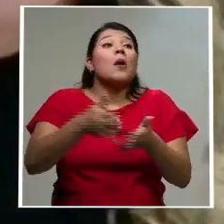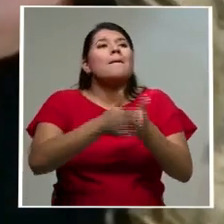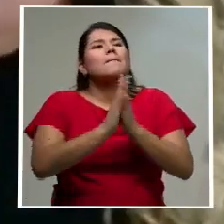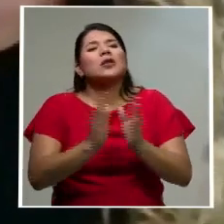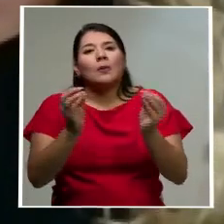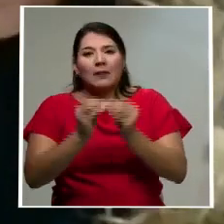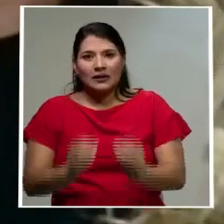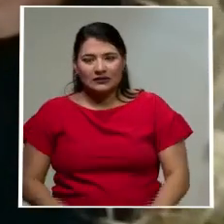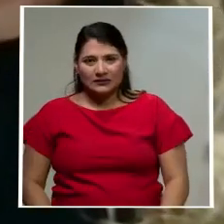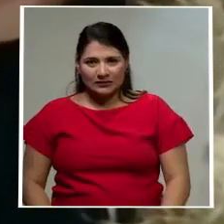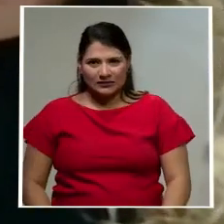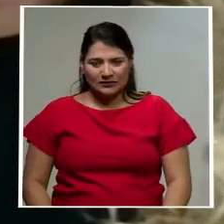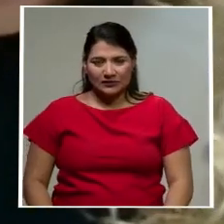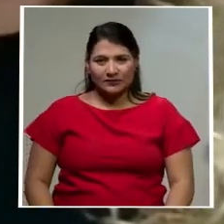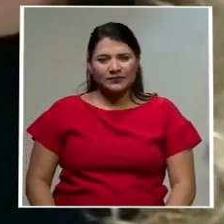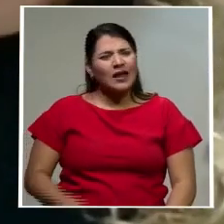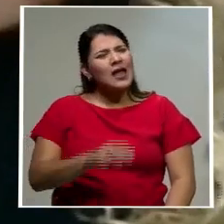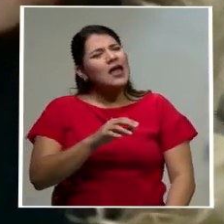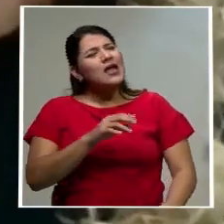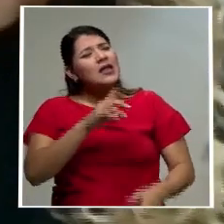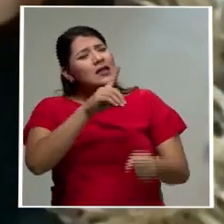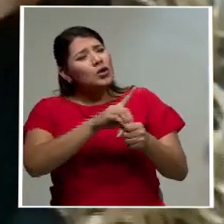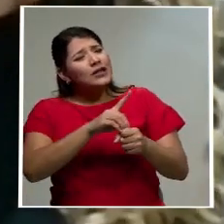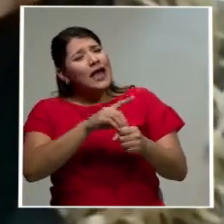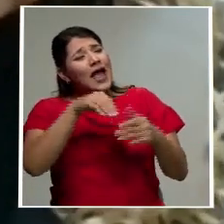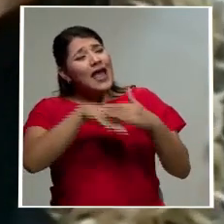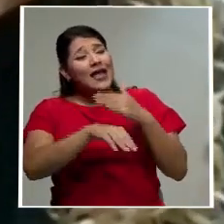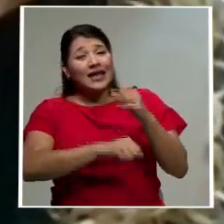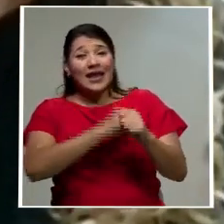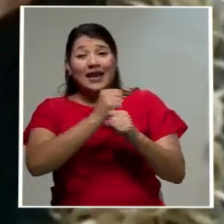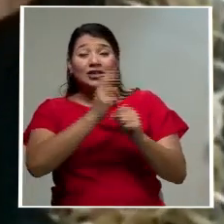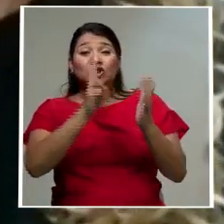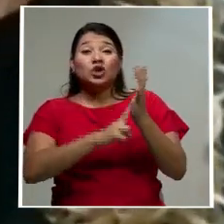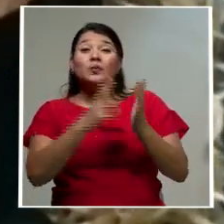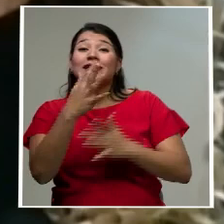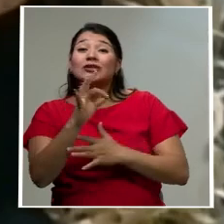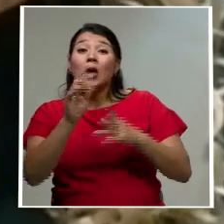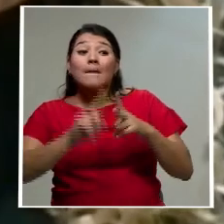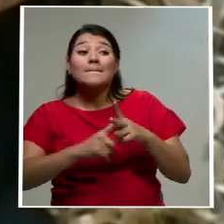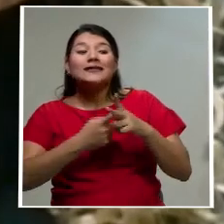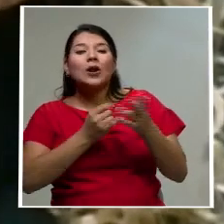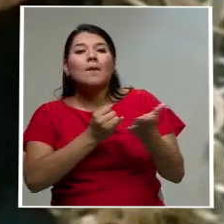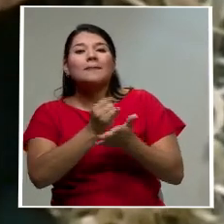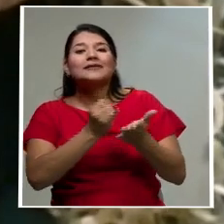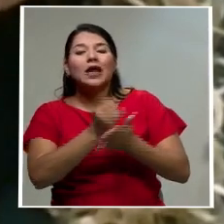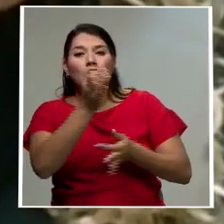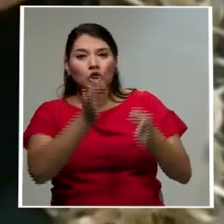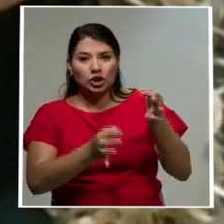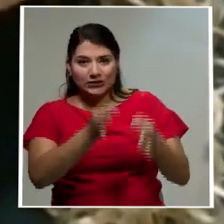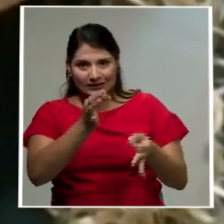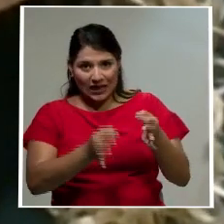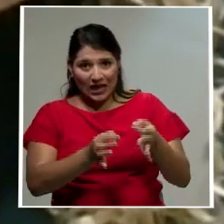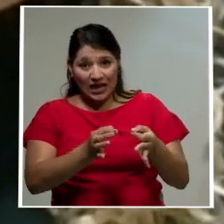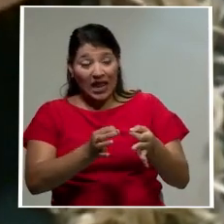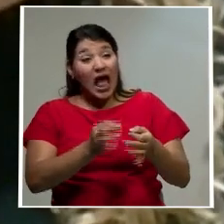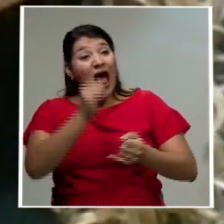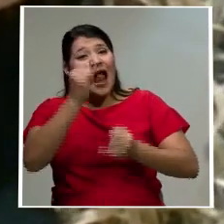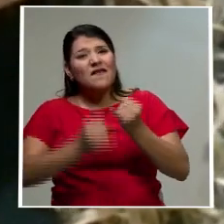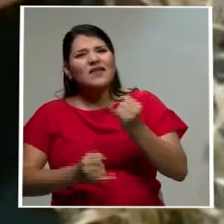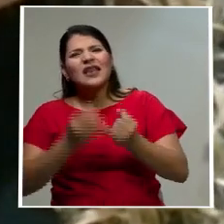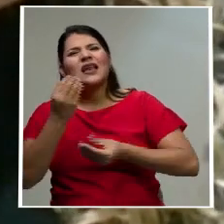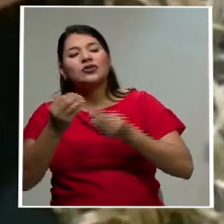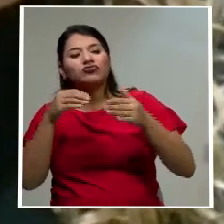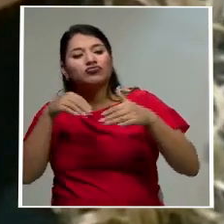más. Diputada, ¿verdad? En 2019 hubo una investigación judicial que terminó en un allanamiento al